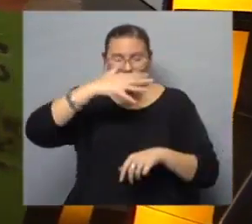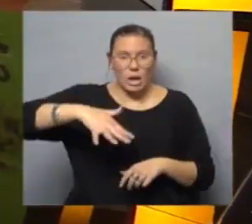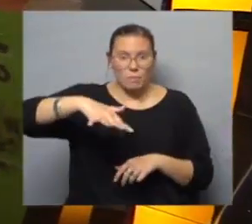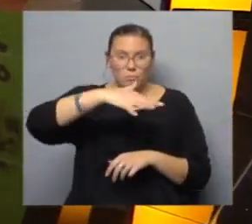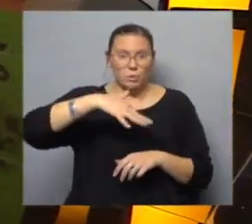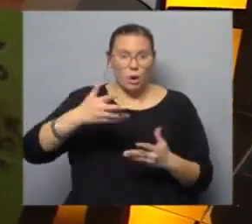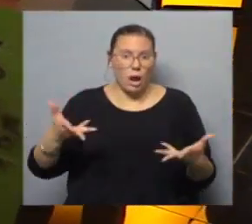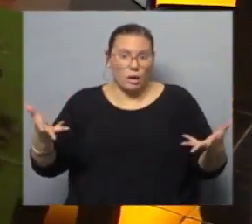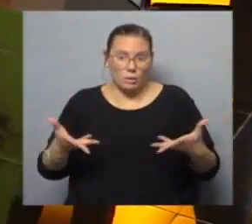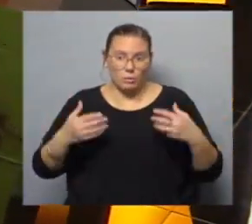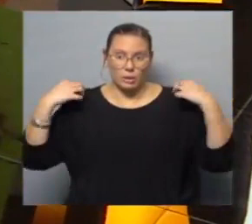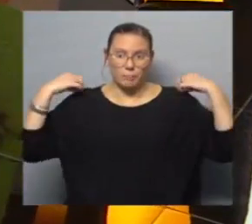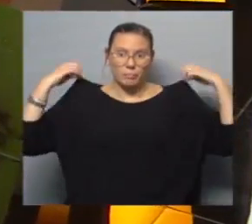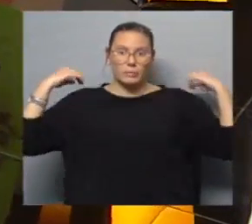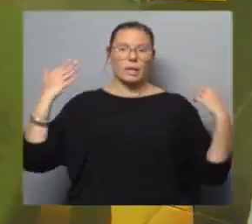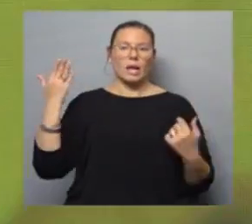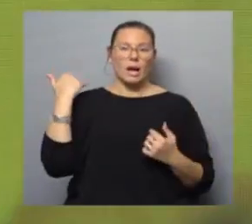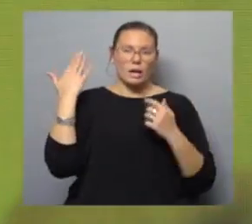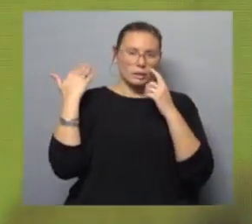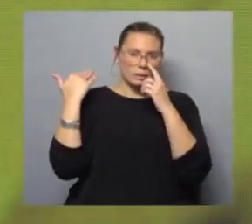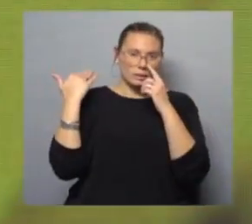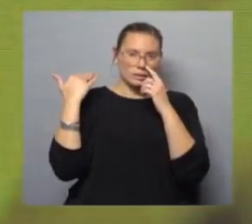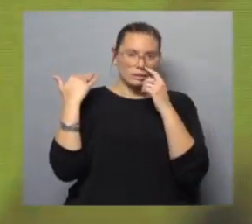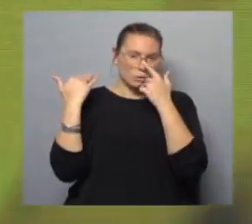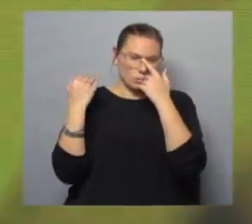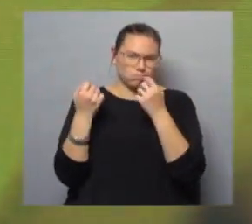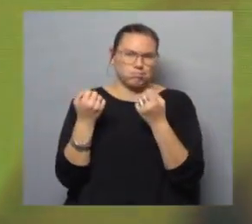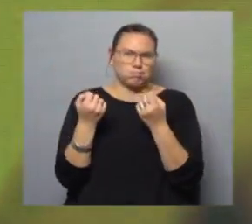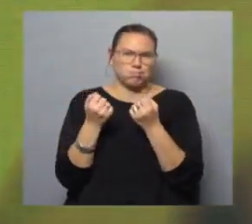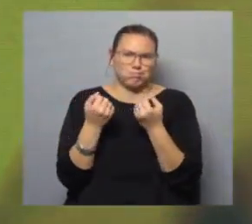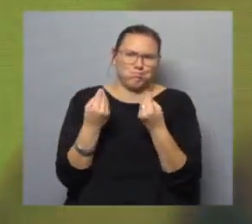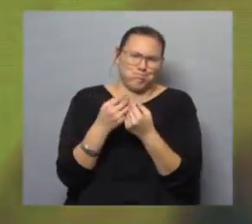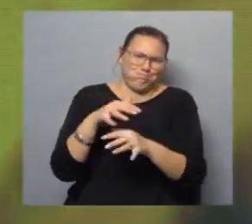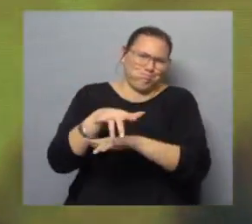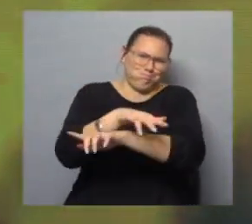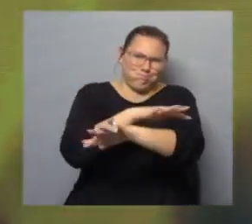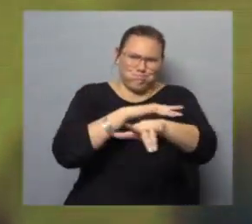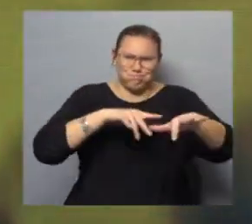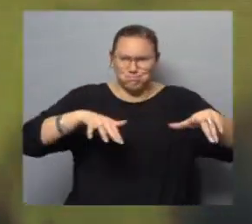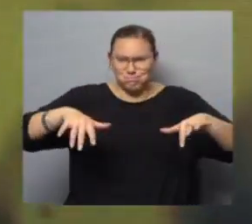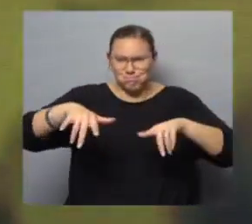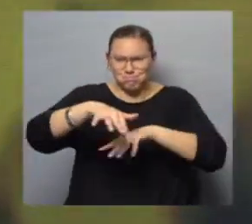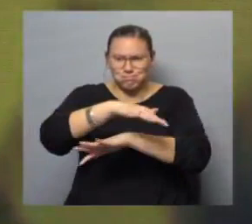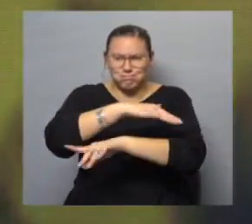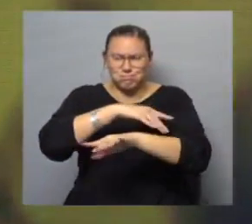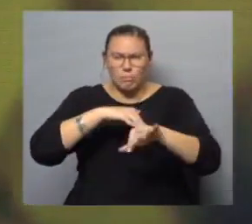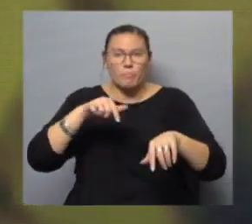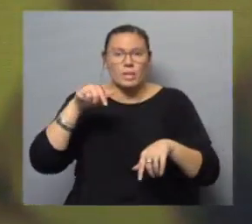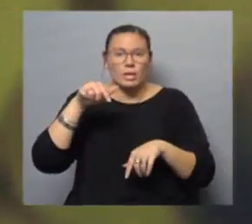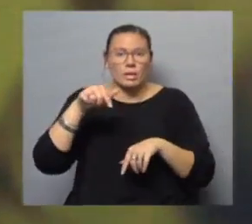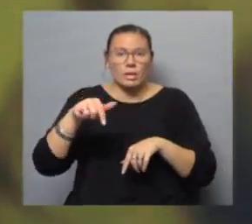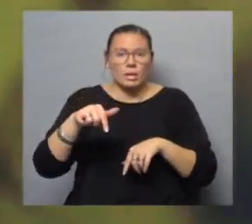está actualmente, antiguamente había muchísimos venados de campo en nuestras tierras y eso